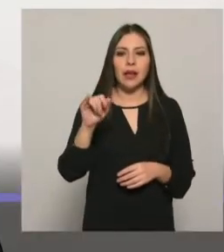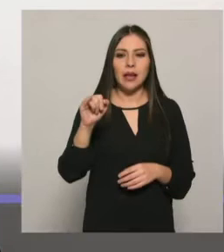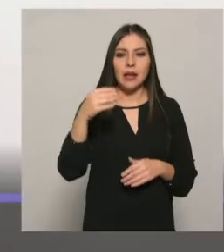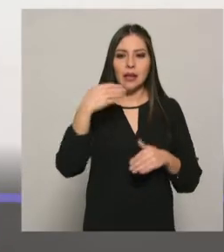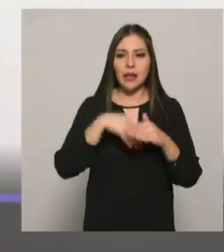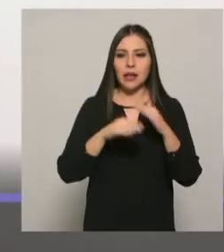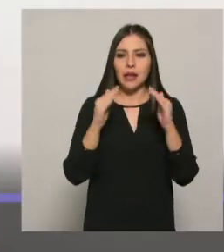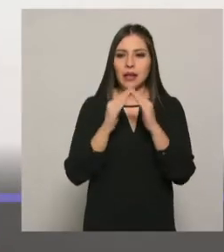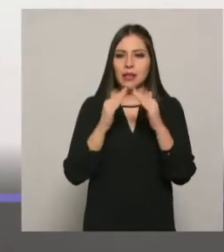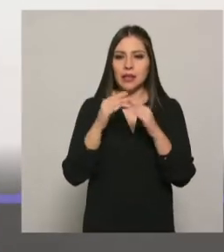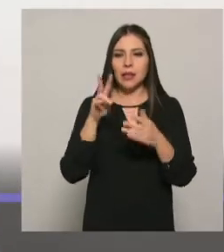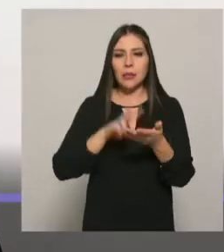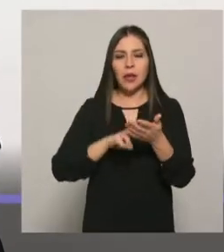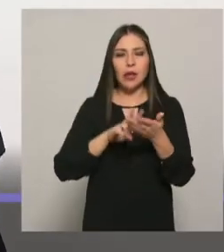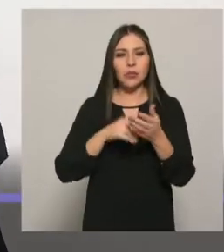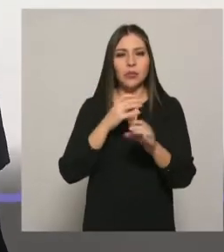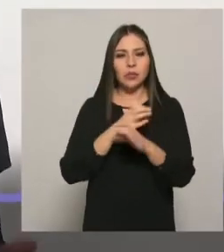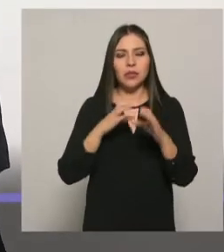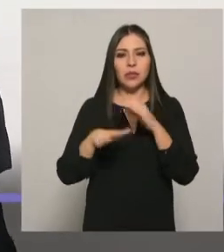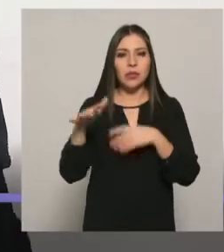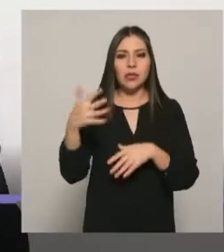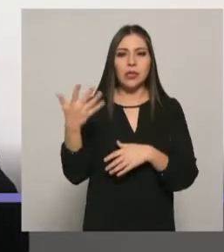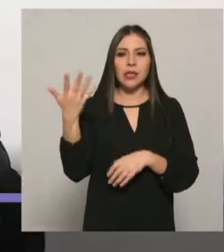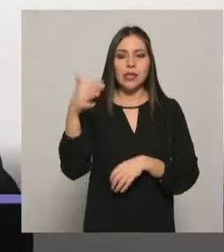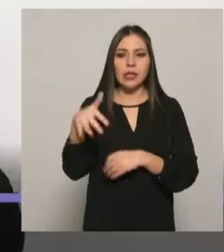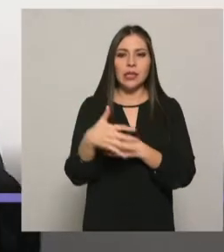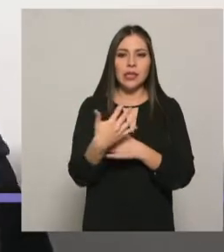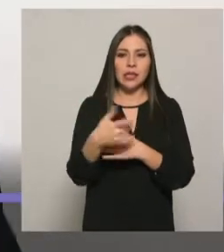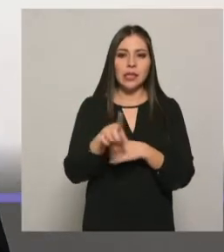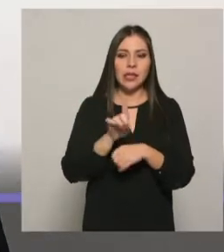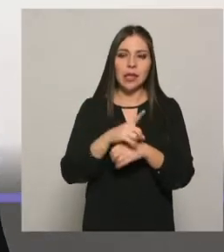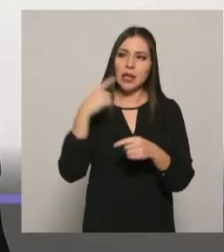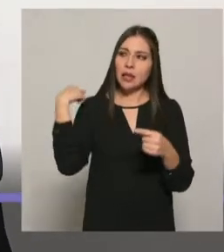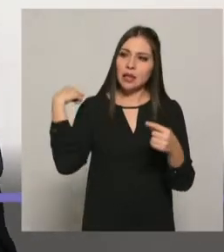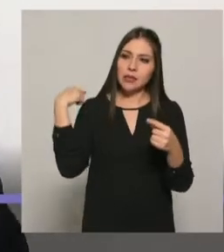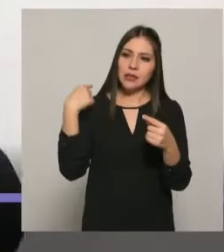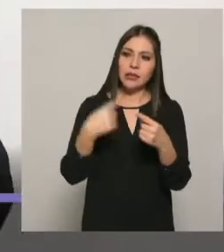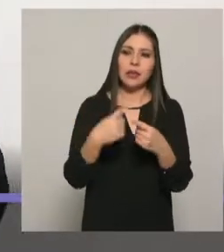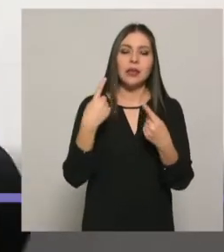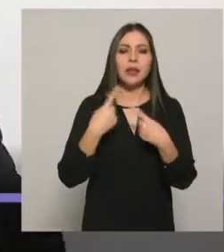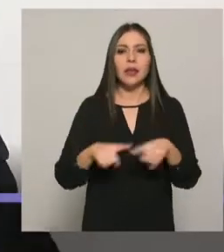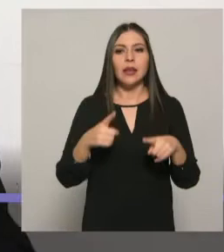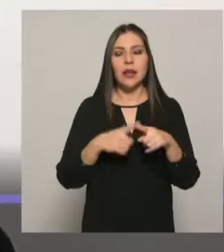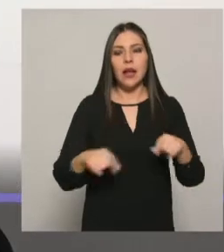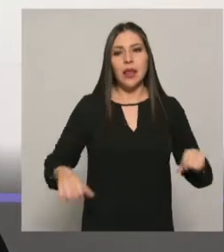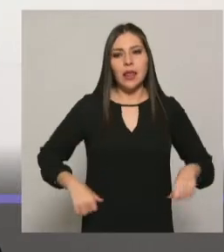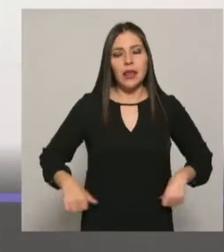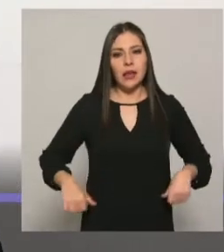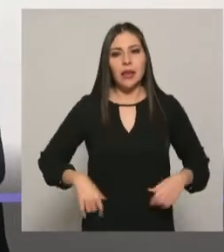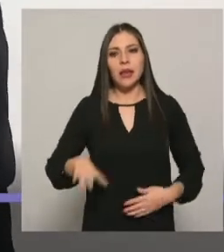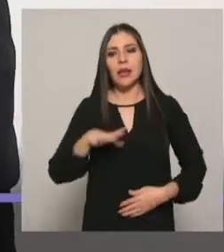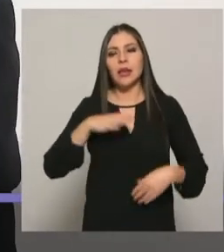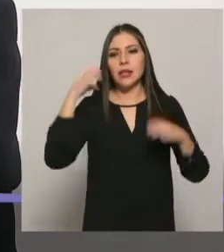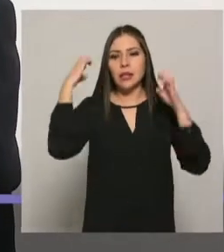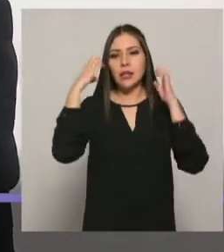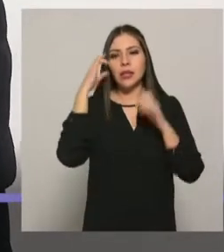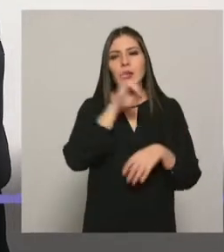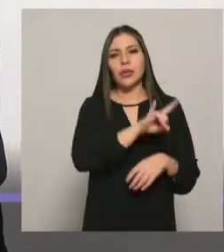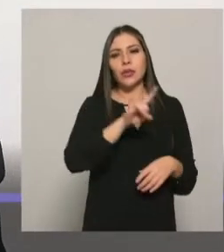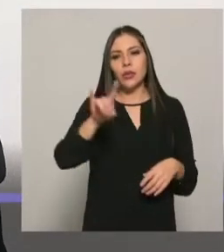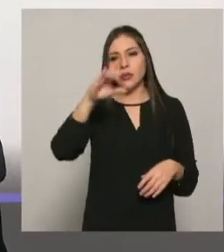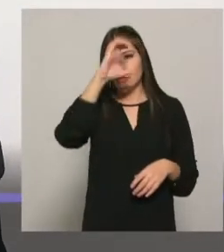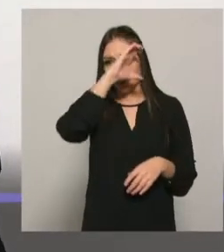ya tiene como 15 días que están presentando varias actividades, entre ellos una exposición de fotografías al